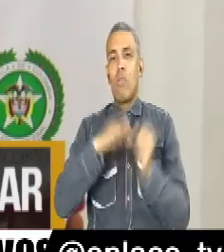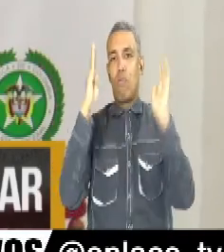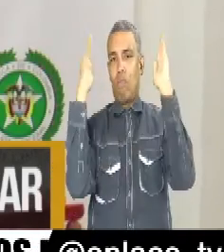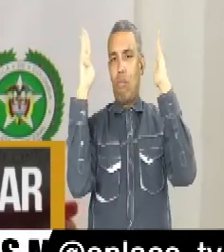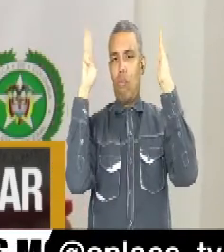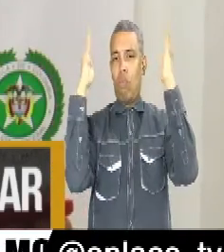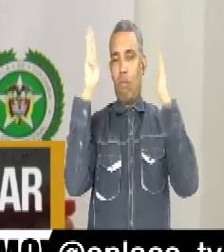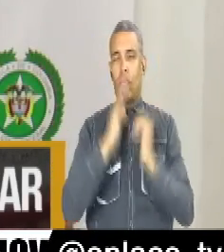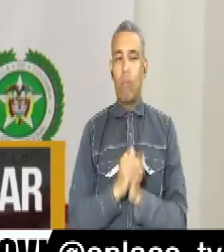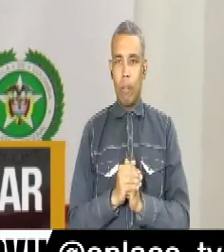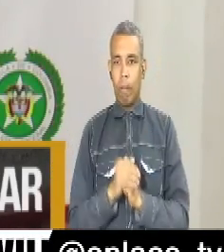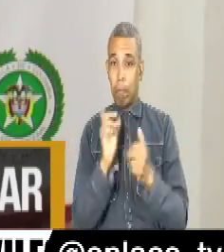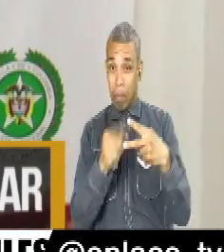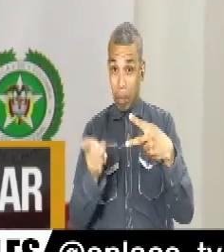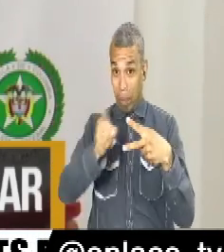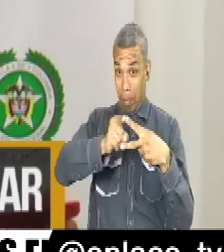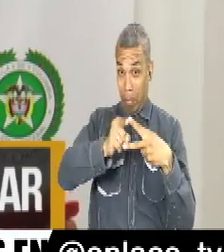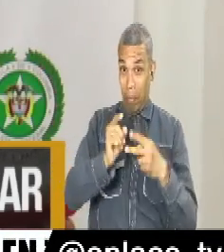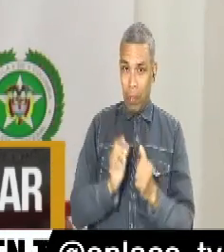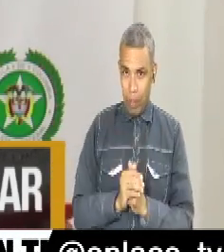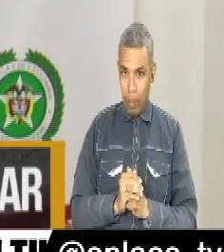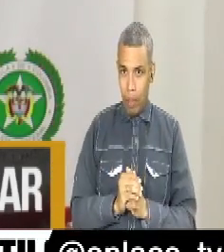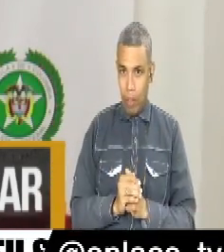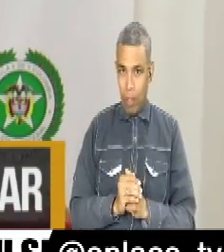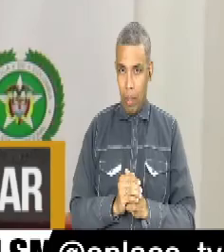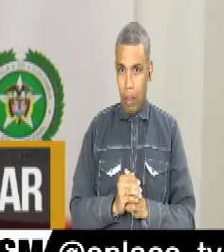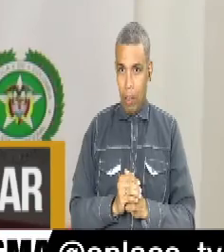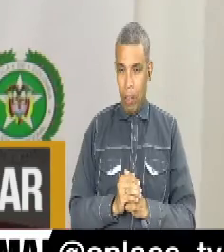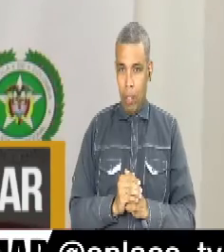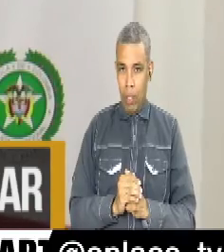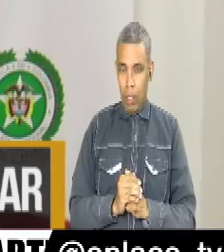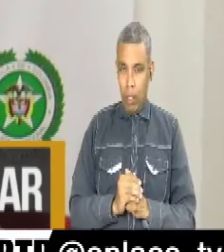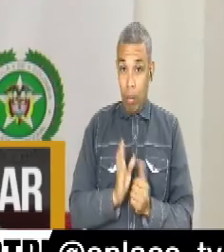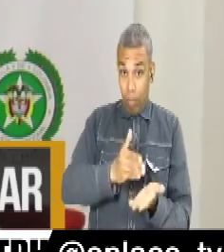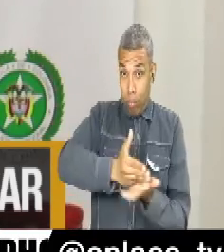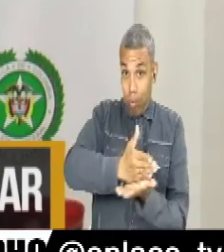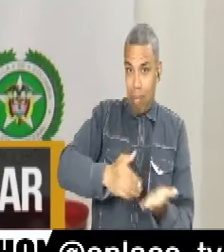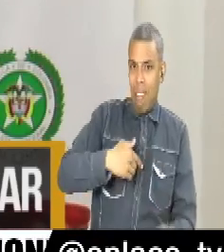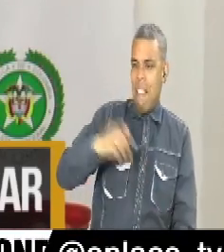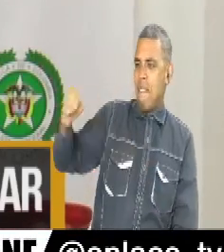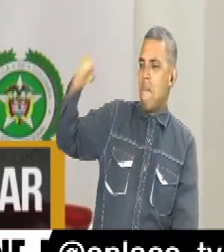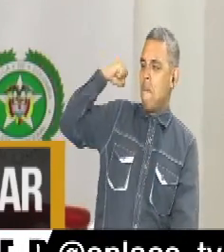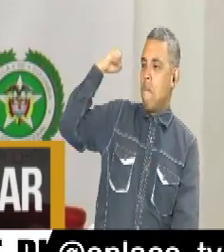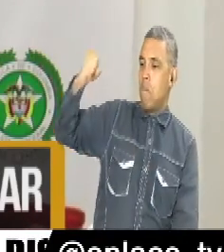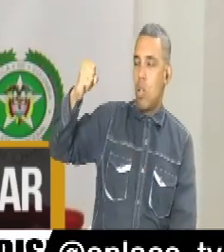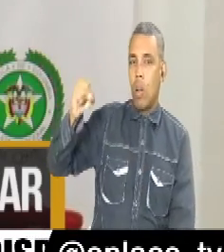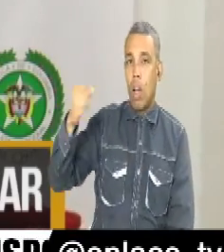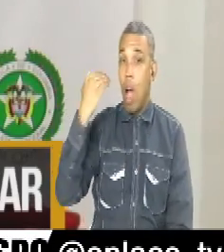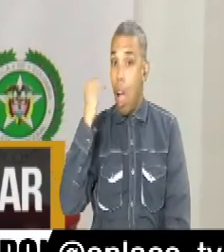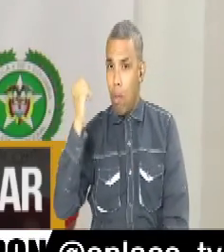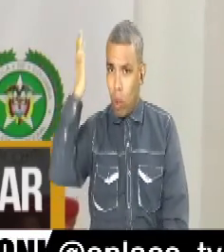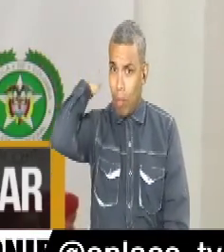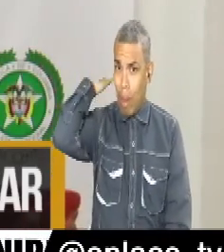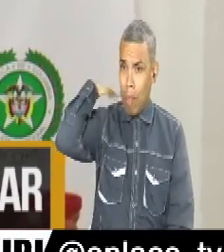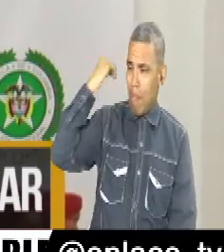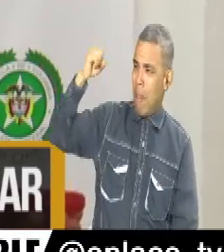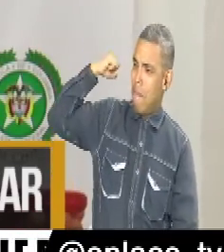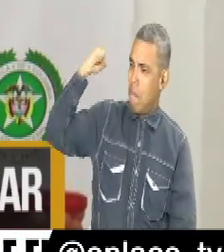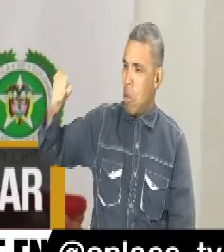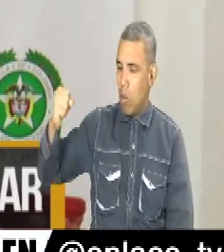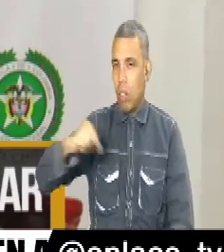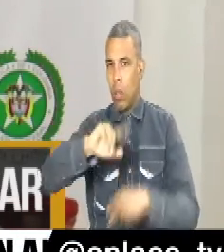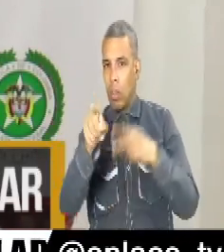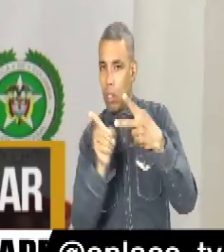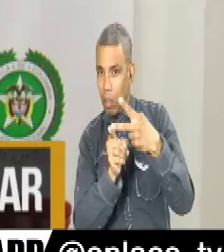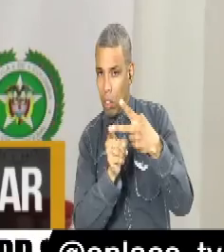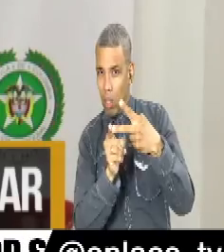persona con herida de arma blanca en el puente fue en la espalda, y la otra persona sí fue un golpe en la